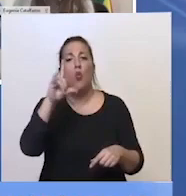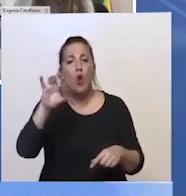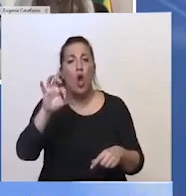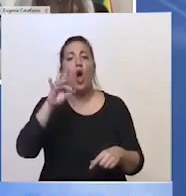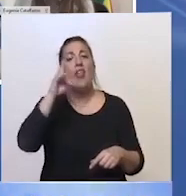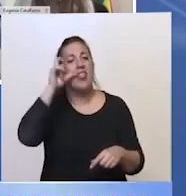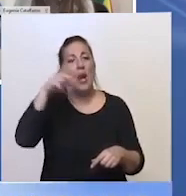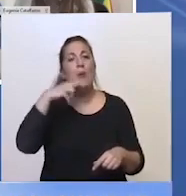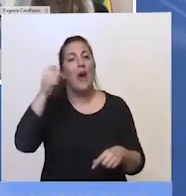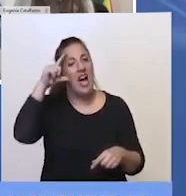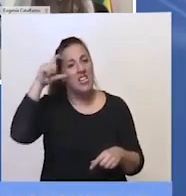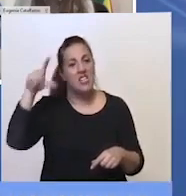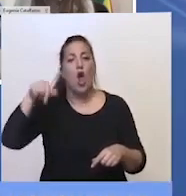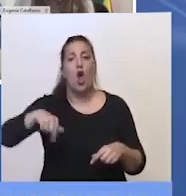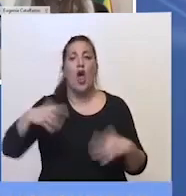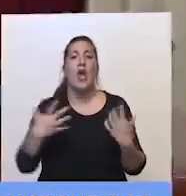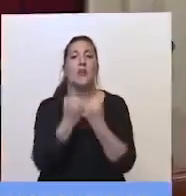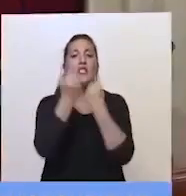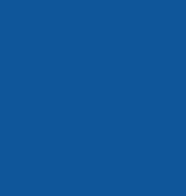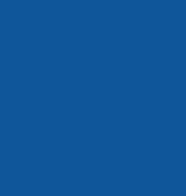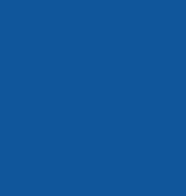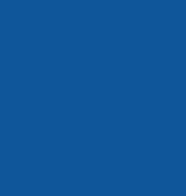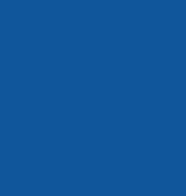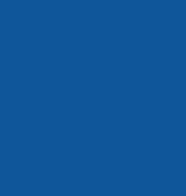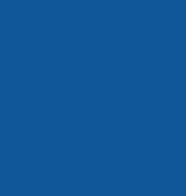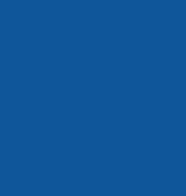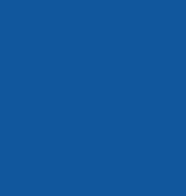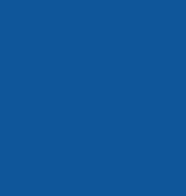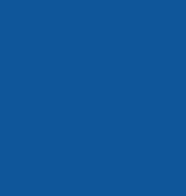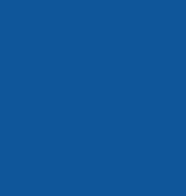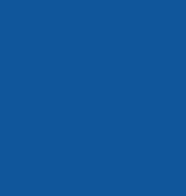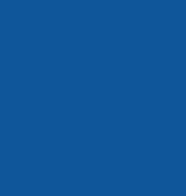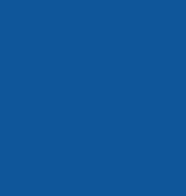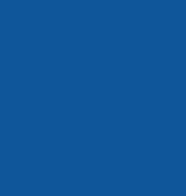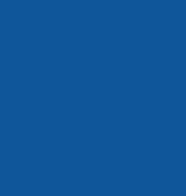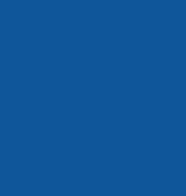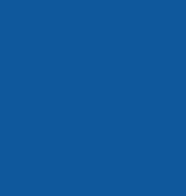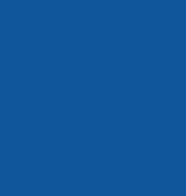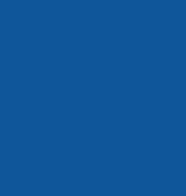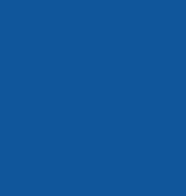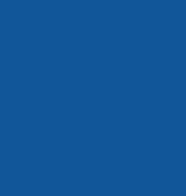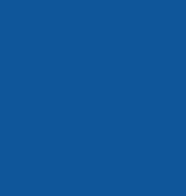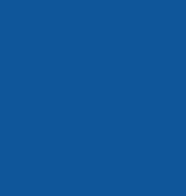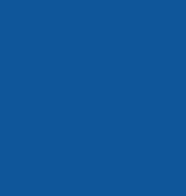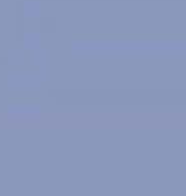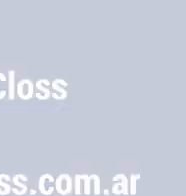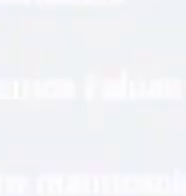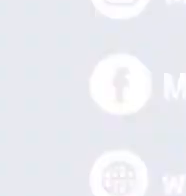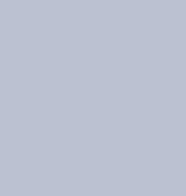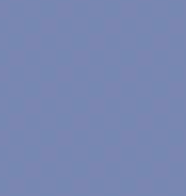60 años. Muchas gracias. Gracias, senador. Tiene la palabra senador Zimmerman.